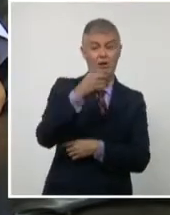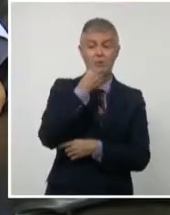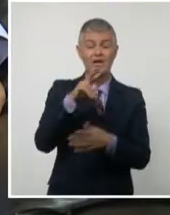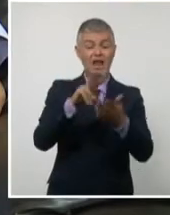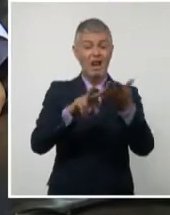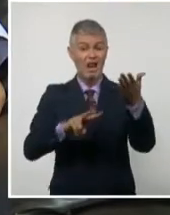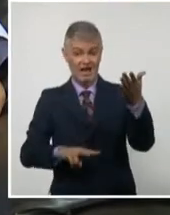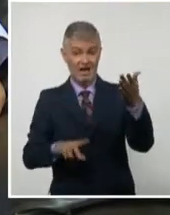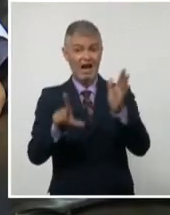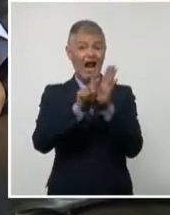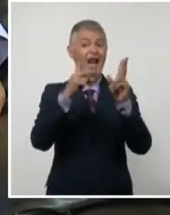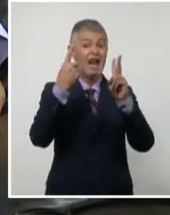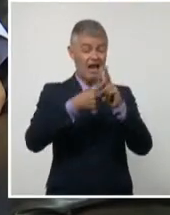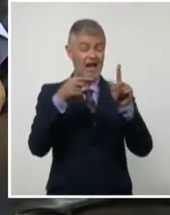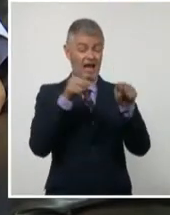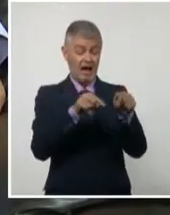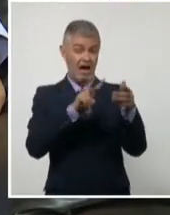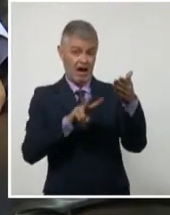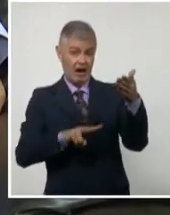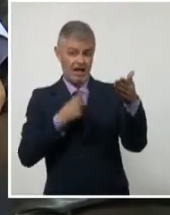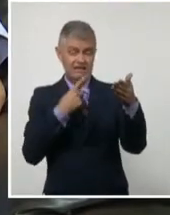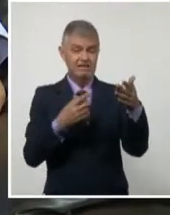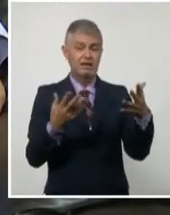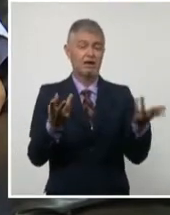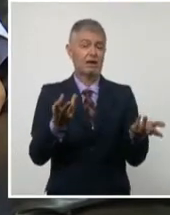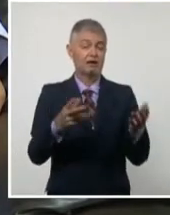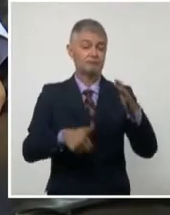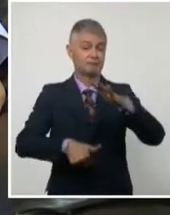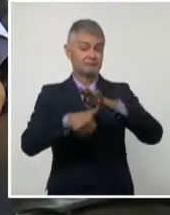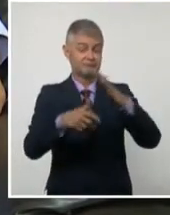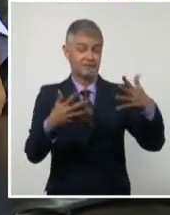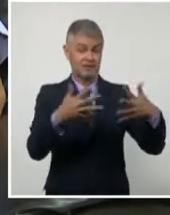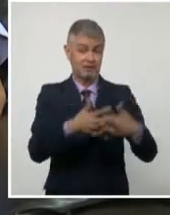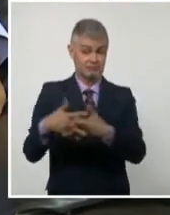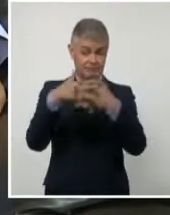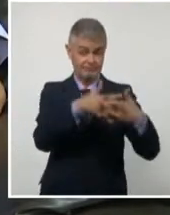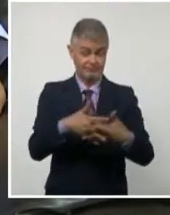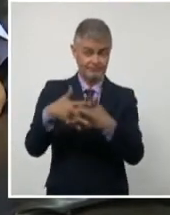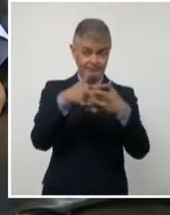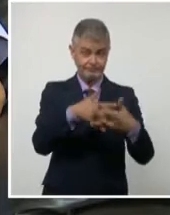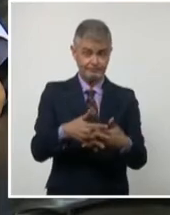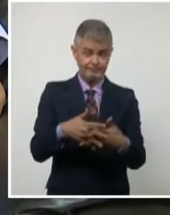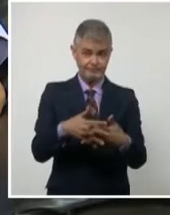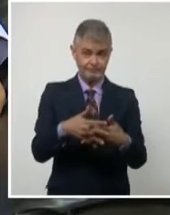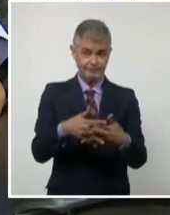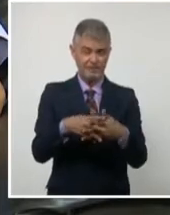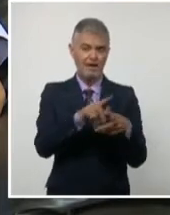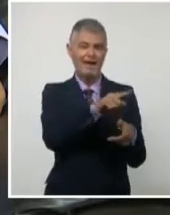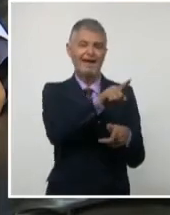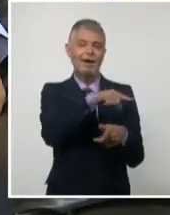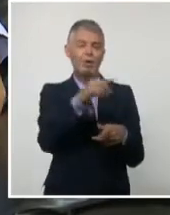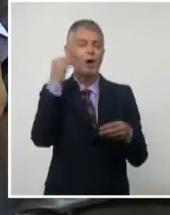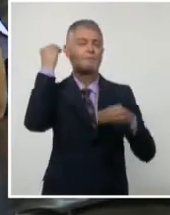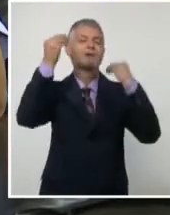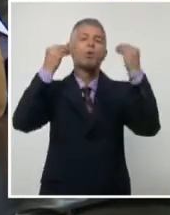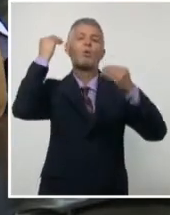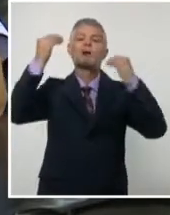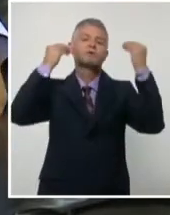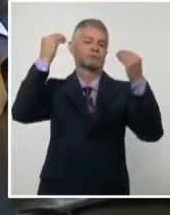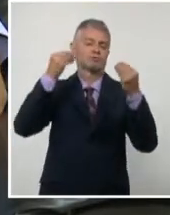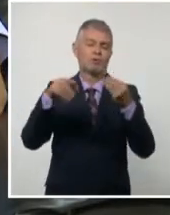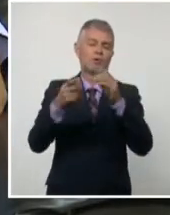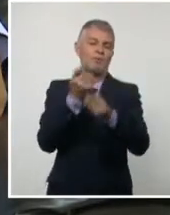texto de esta ley que la administración norteamericana, a partir de su velo, de su preocupación por el pueblo sirio, ha